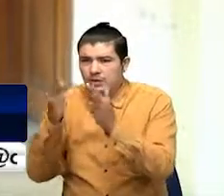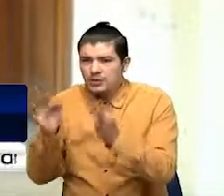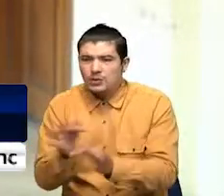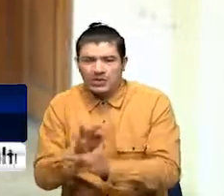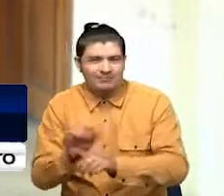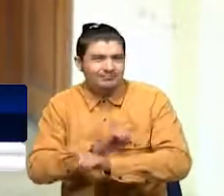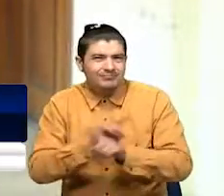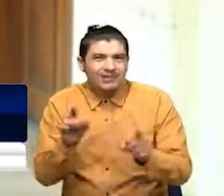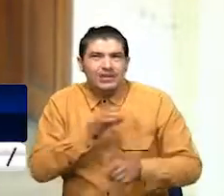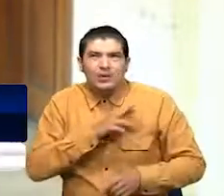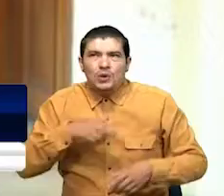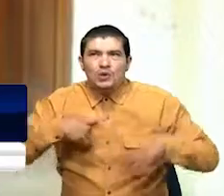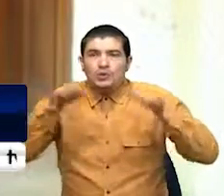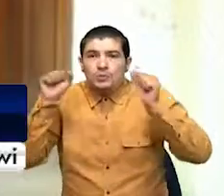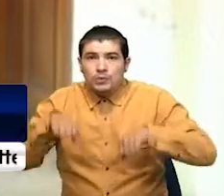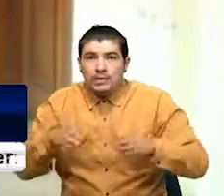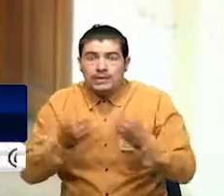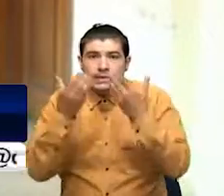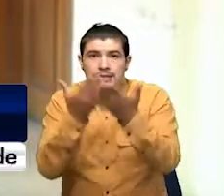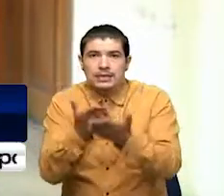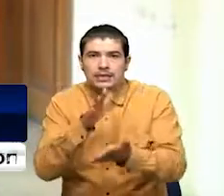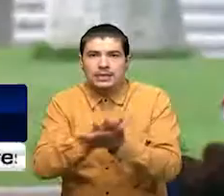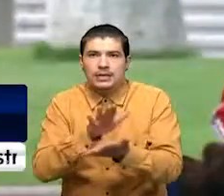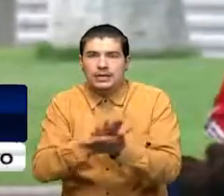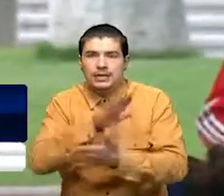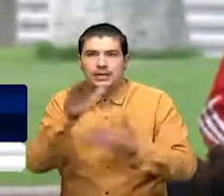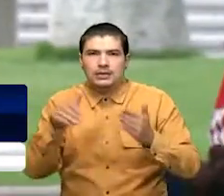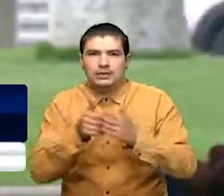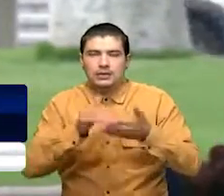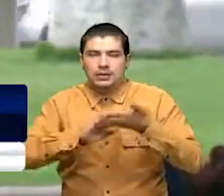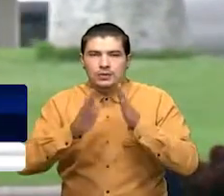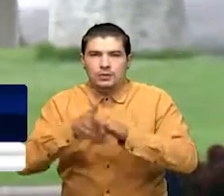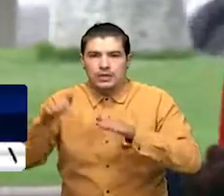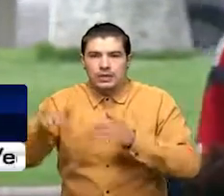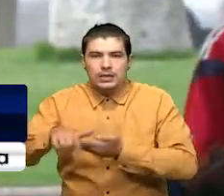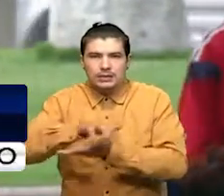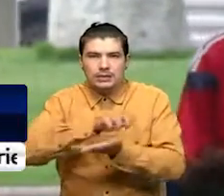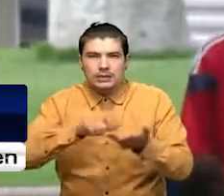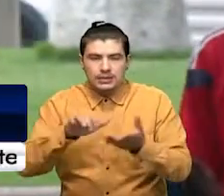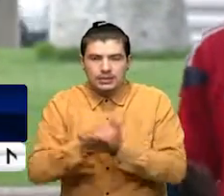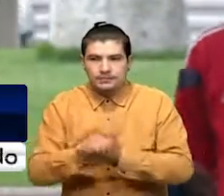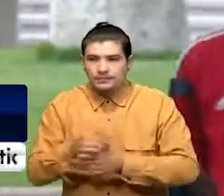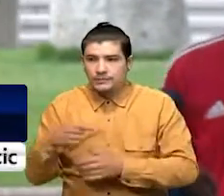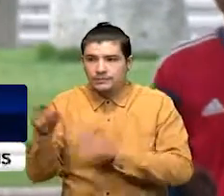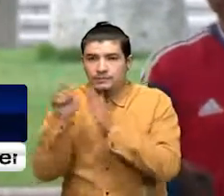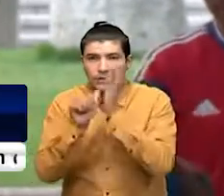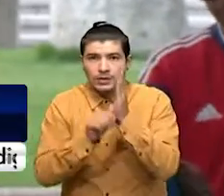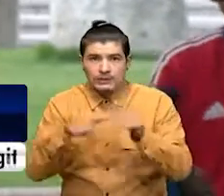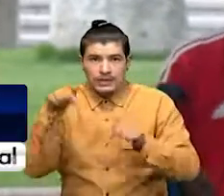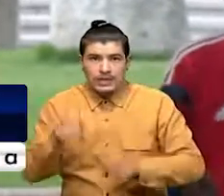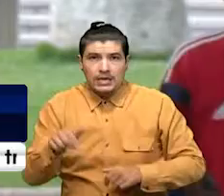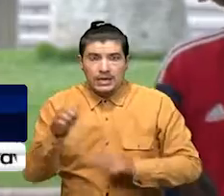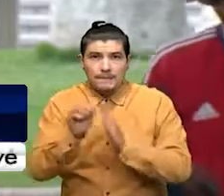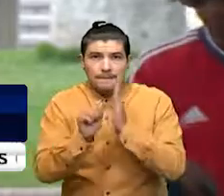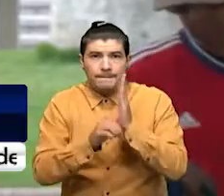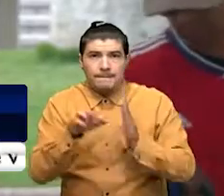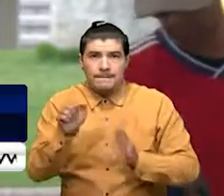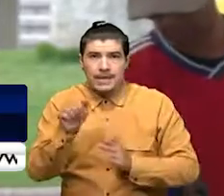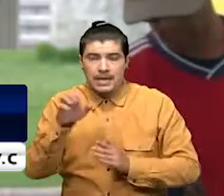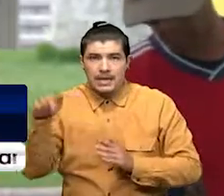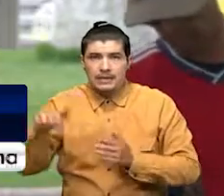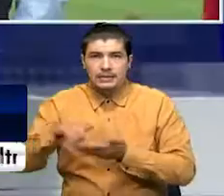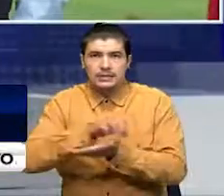entonces podemos darle un parte de tranquilidad los santandereanos el padre en el departamento de santander se